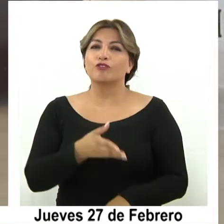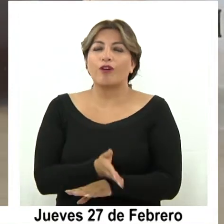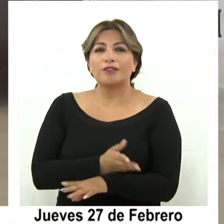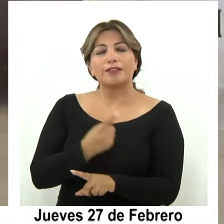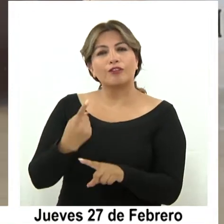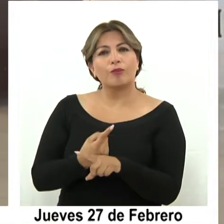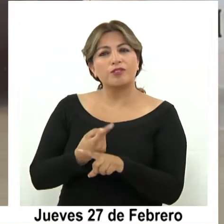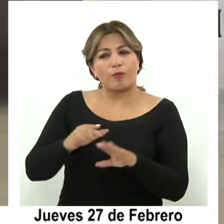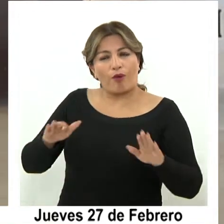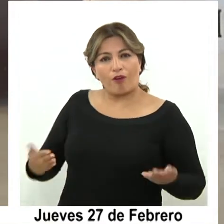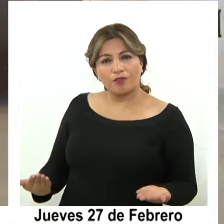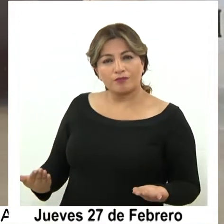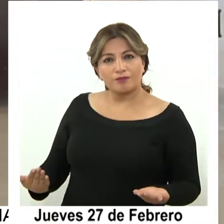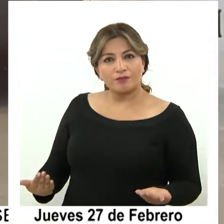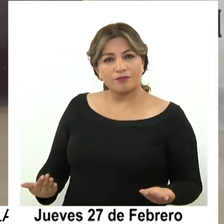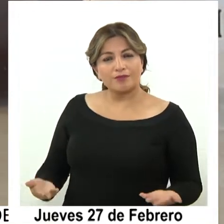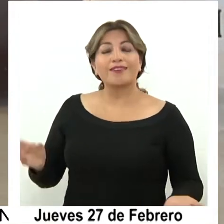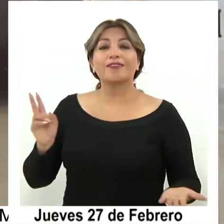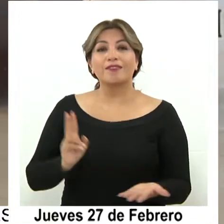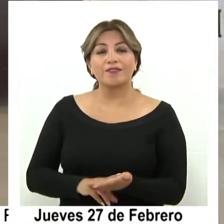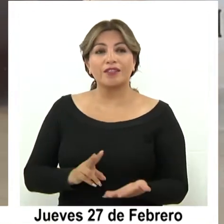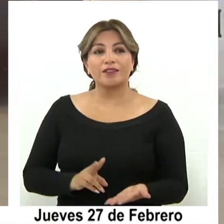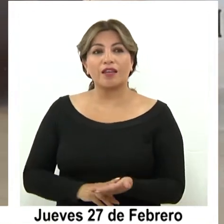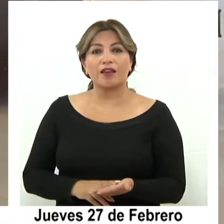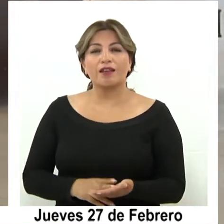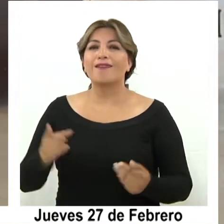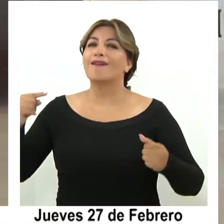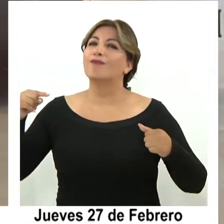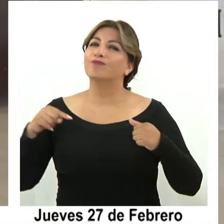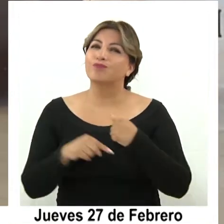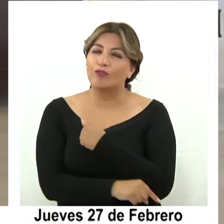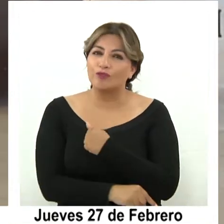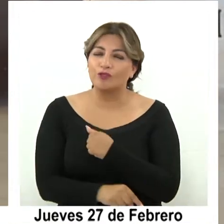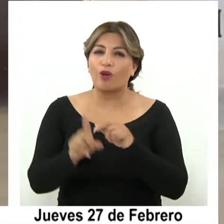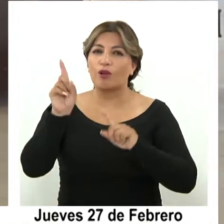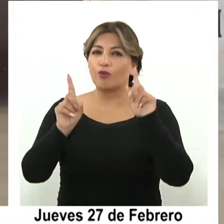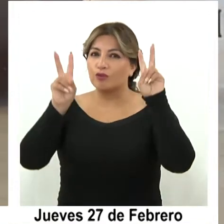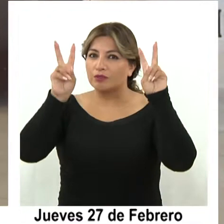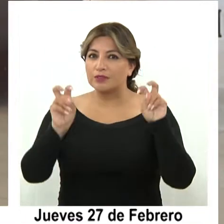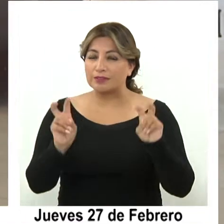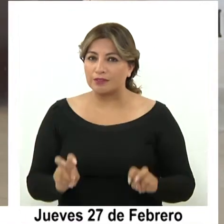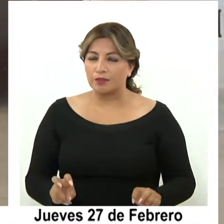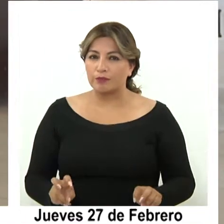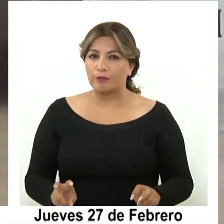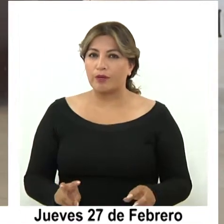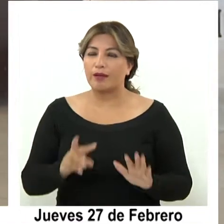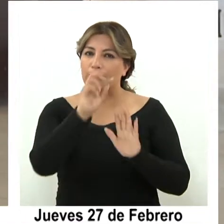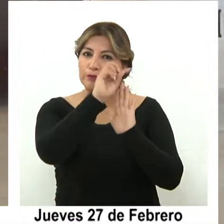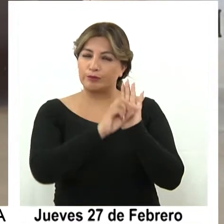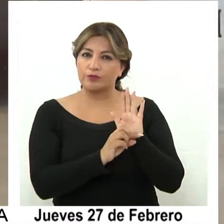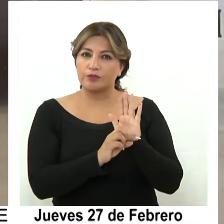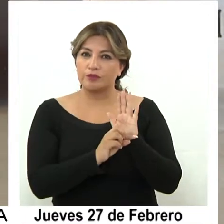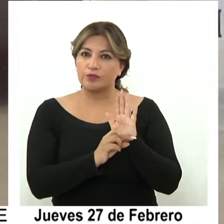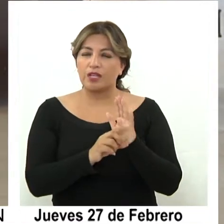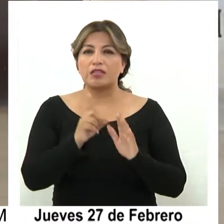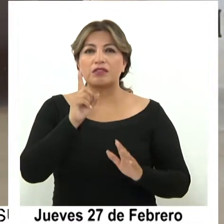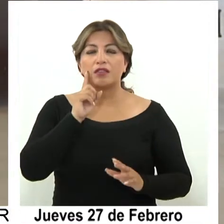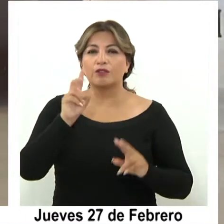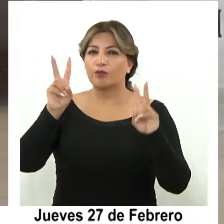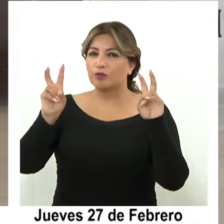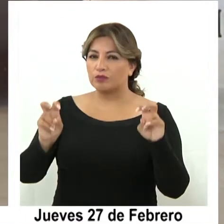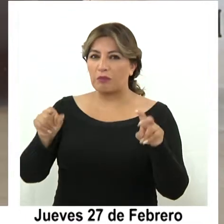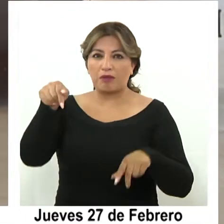hemos conversado acá. Por cierto, se profundizaron algunos aspectos. El proyecto